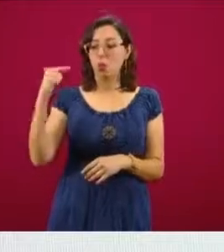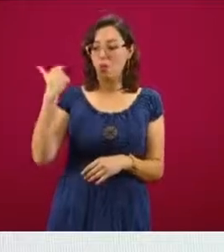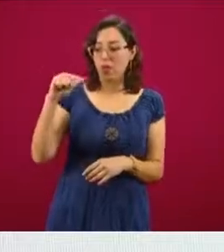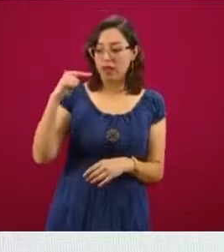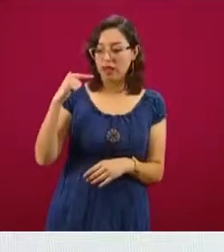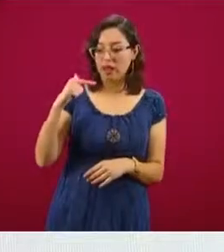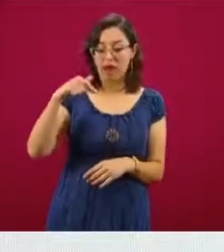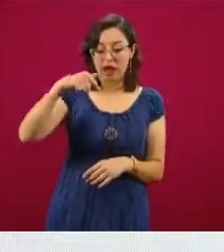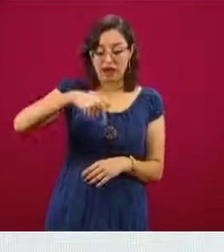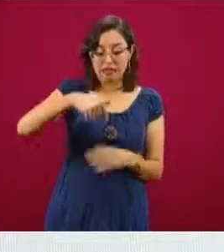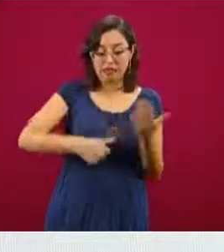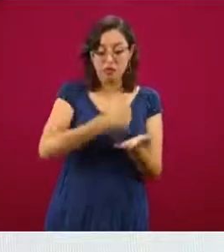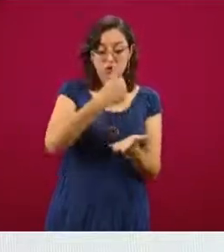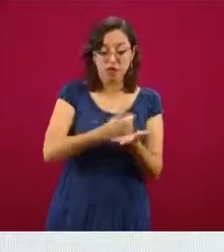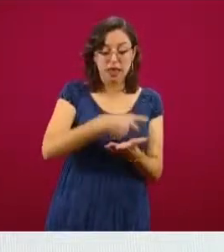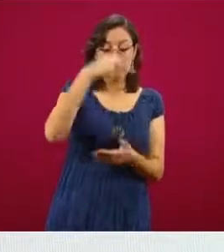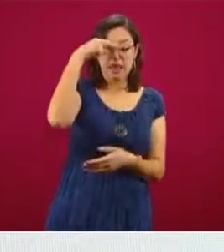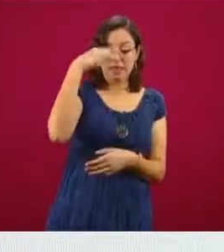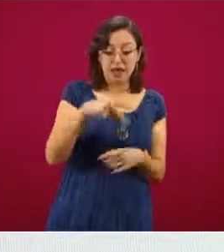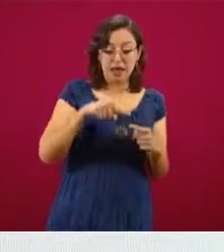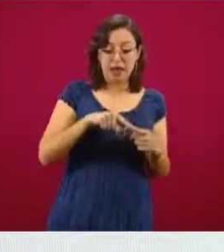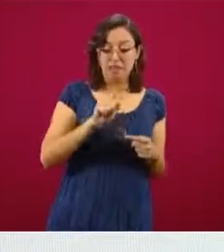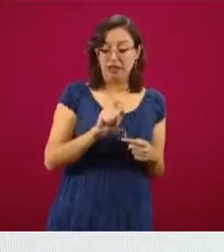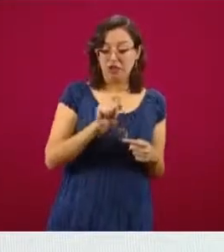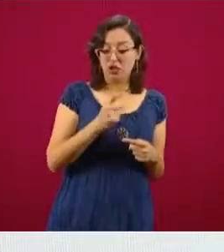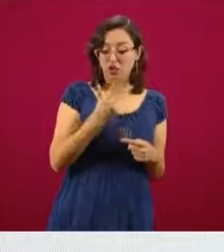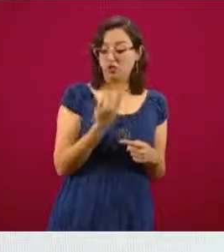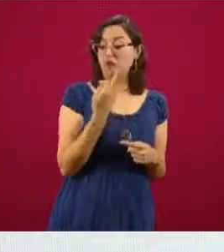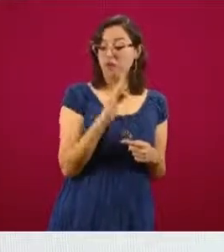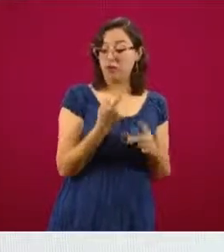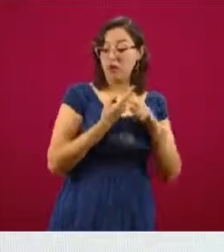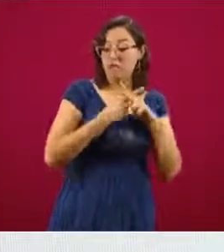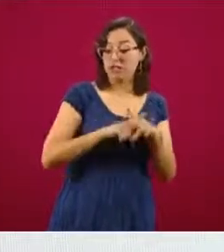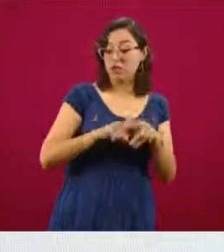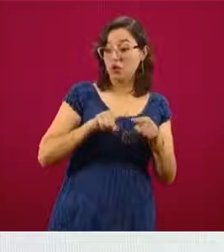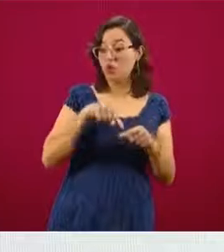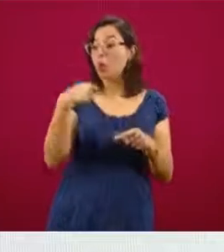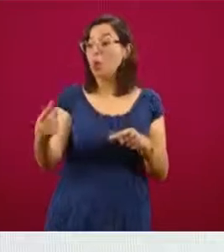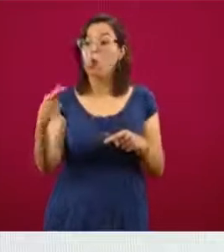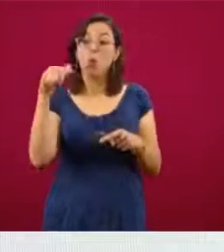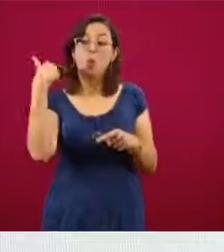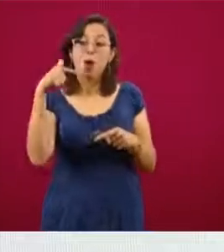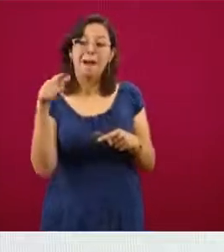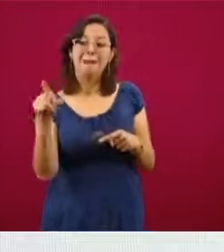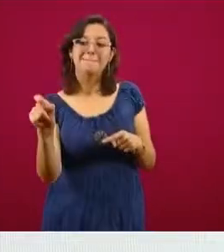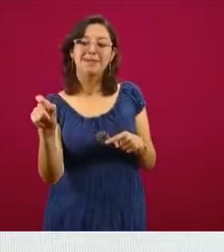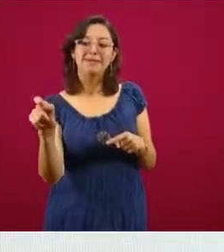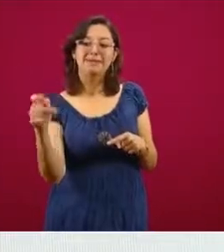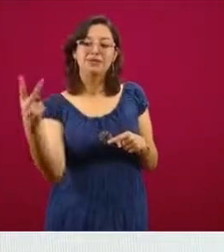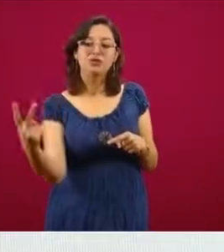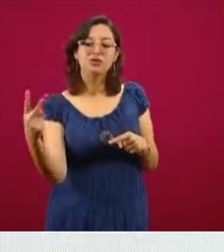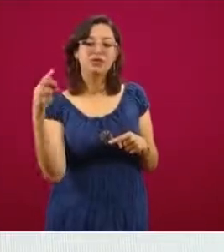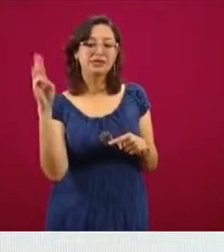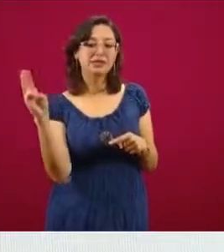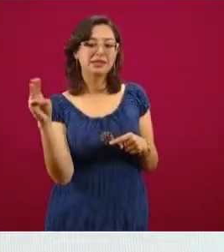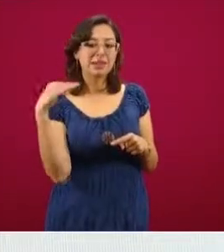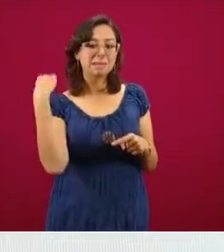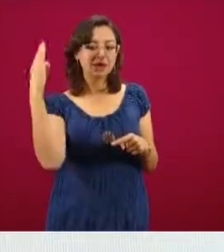en la Ciudad de México tuvimos el primer caso el 28 de febrero, Guadalajara tuvo su primer caso el 22 de